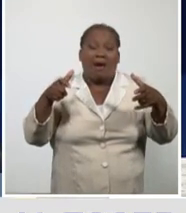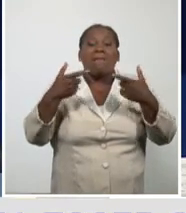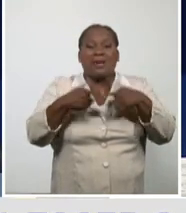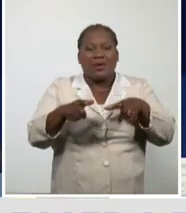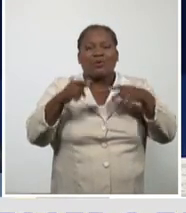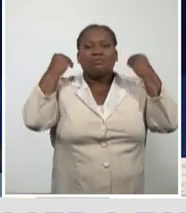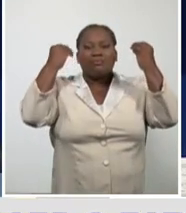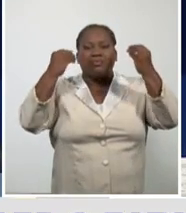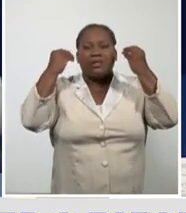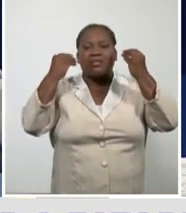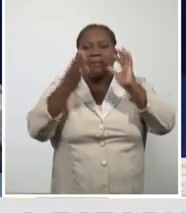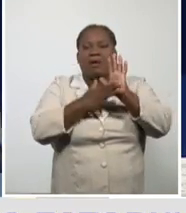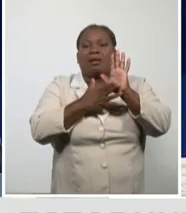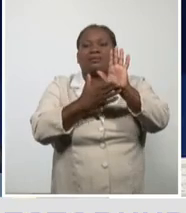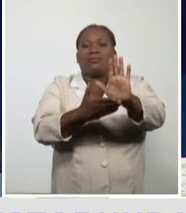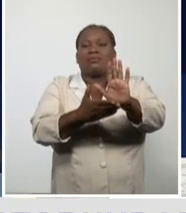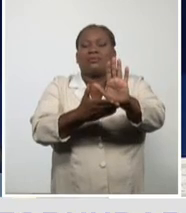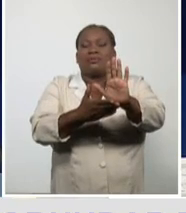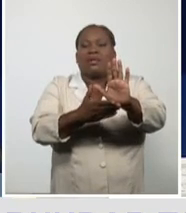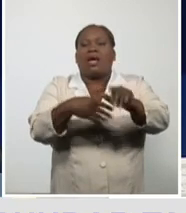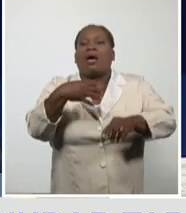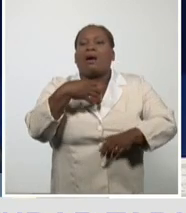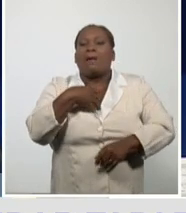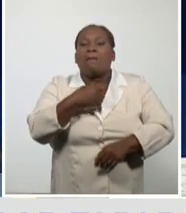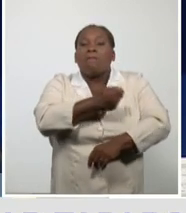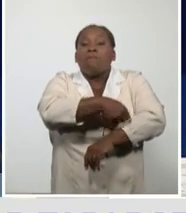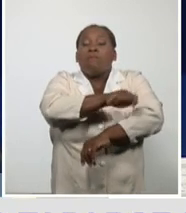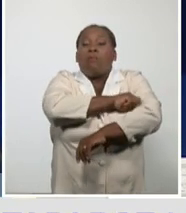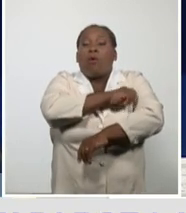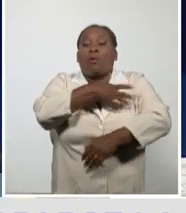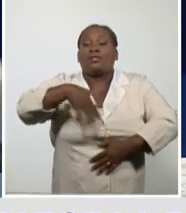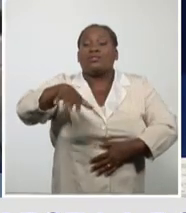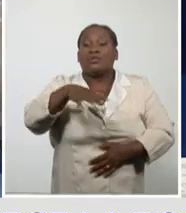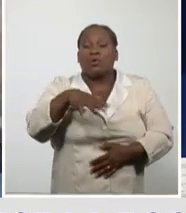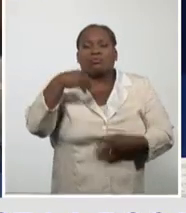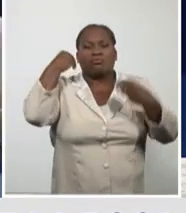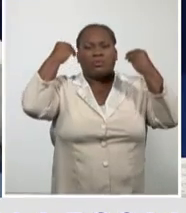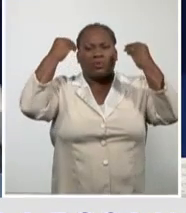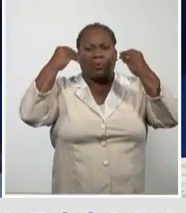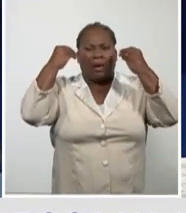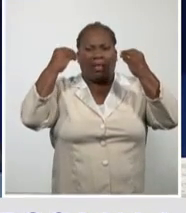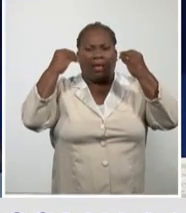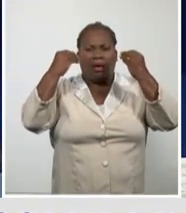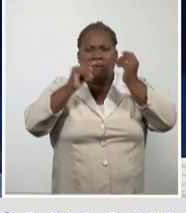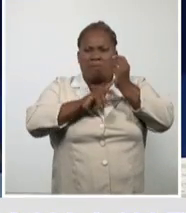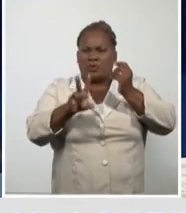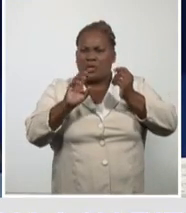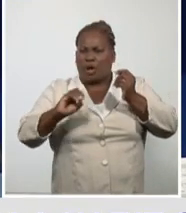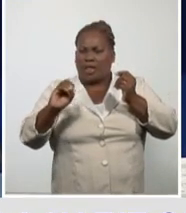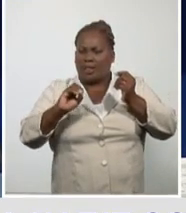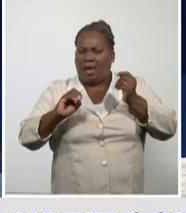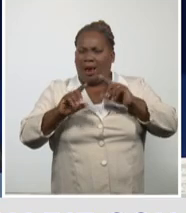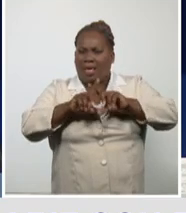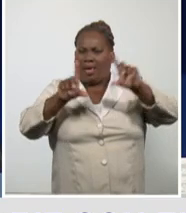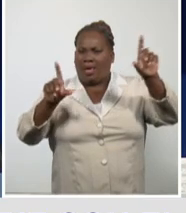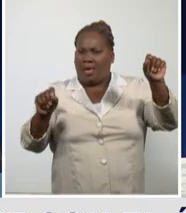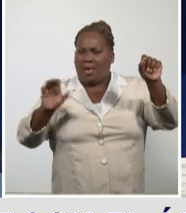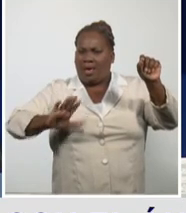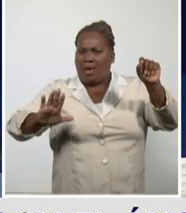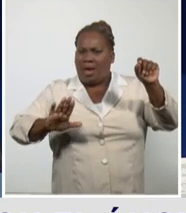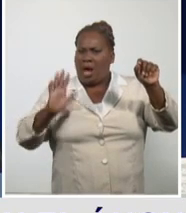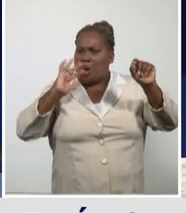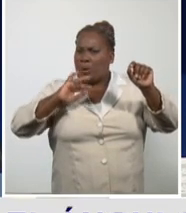nuestra población, porque han tenido, la población se inquieta, se preocupa. ¿No será que en estas provincias orientales no los están buscando